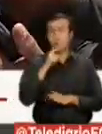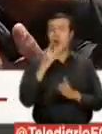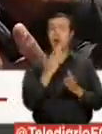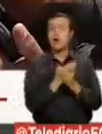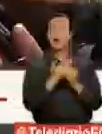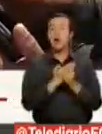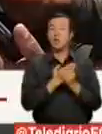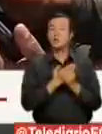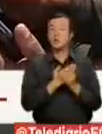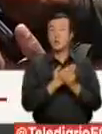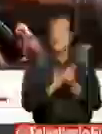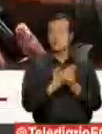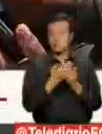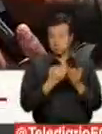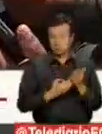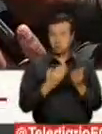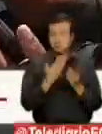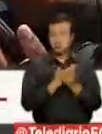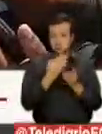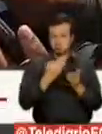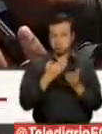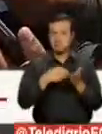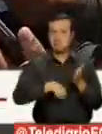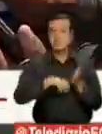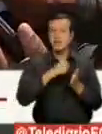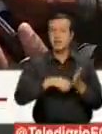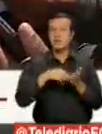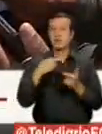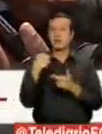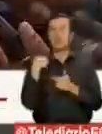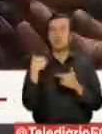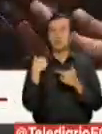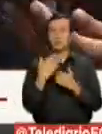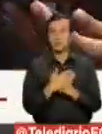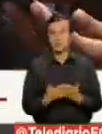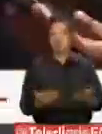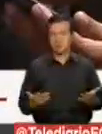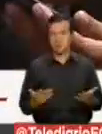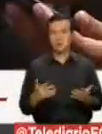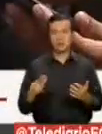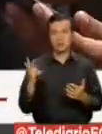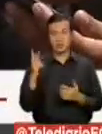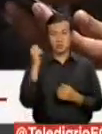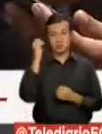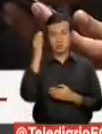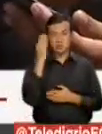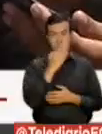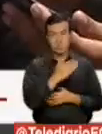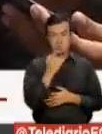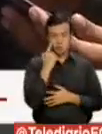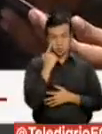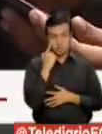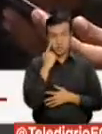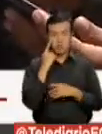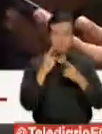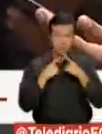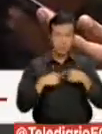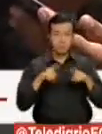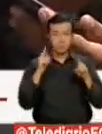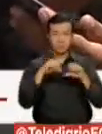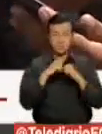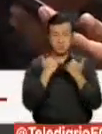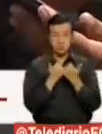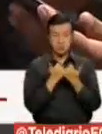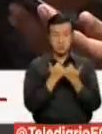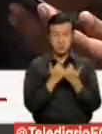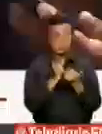lleve como debe de llevarse un acta, con firmas de responsabilidad. En ese tercer producto, según las declaraciones que hizo en la Asamblea,